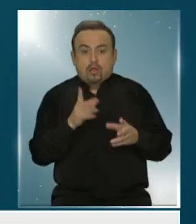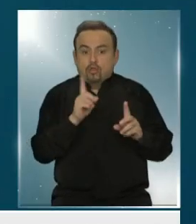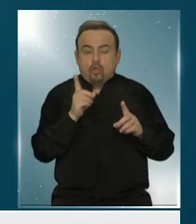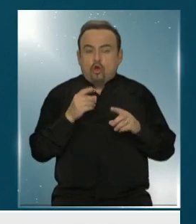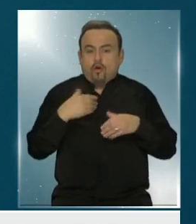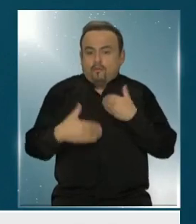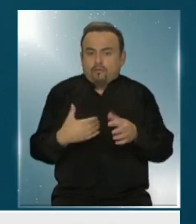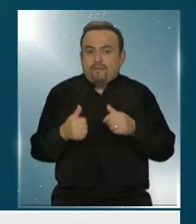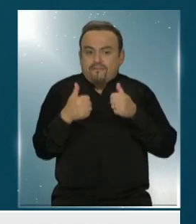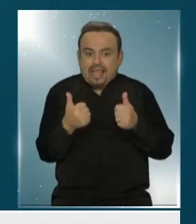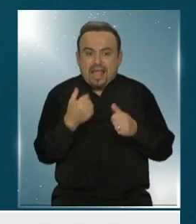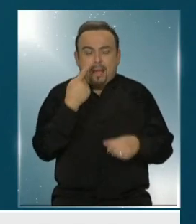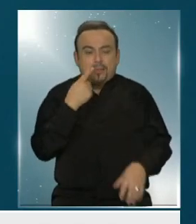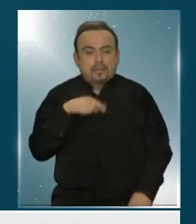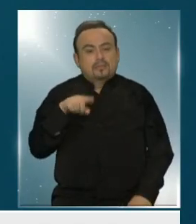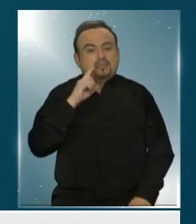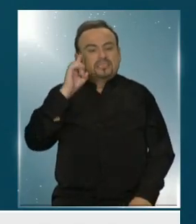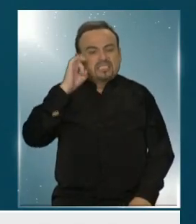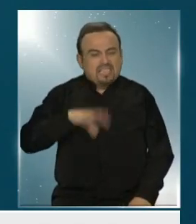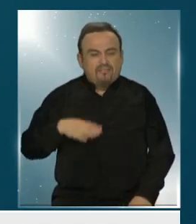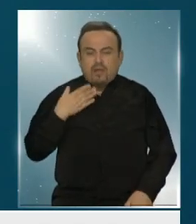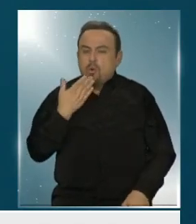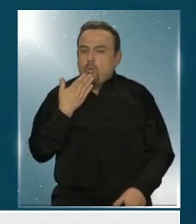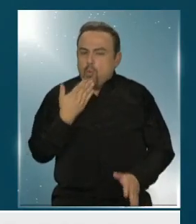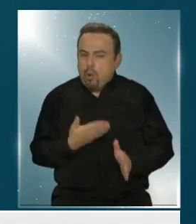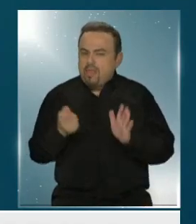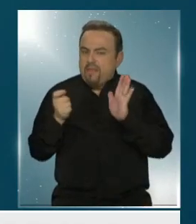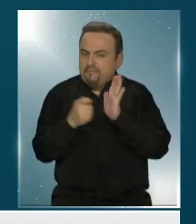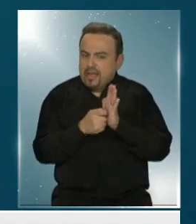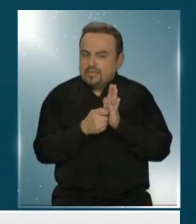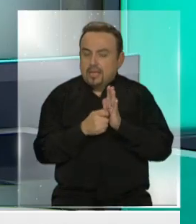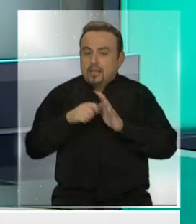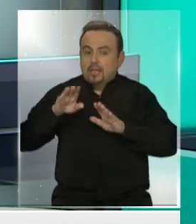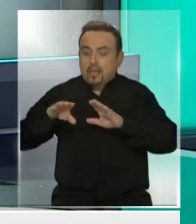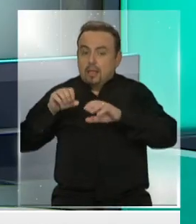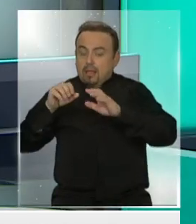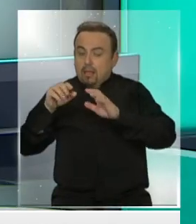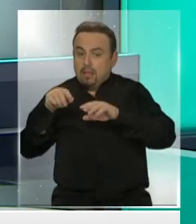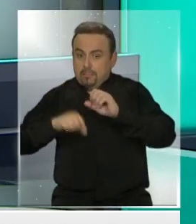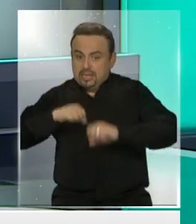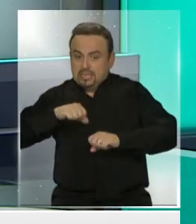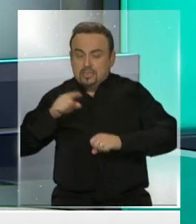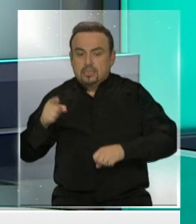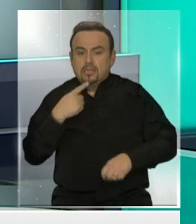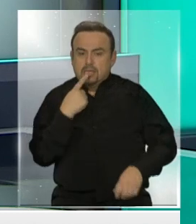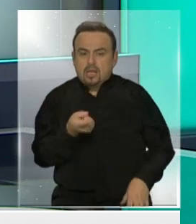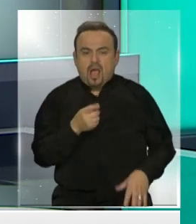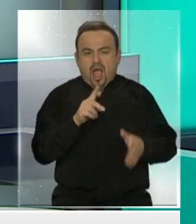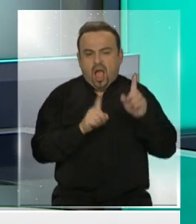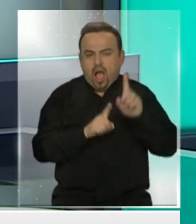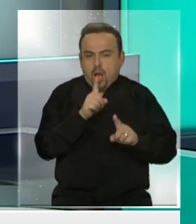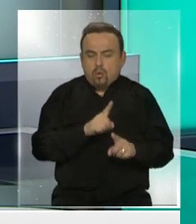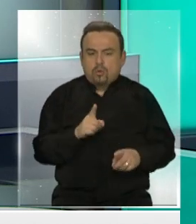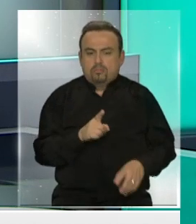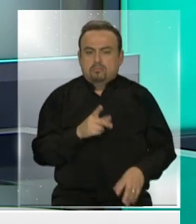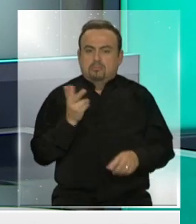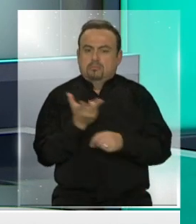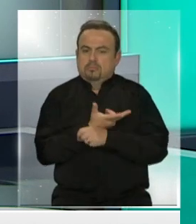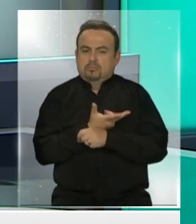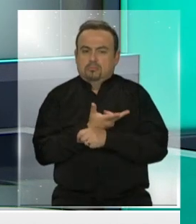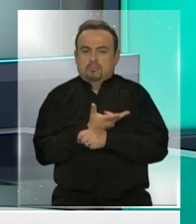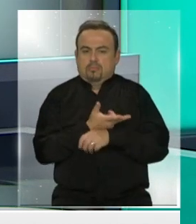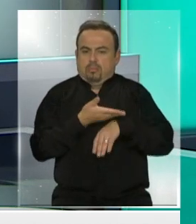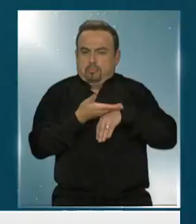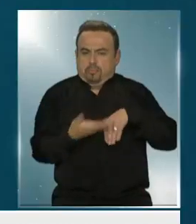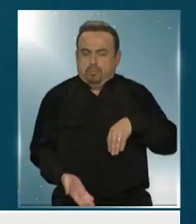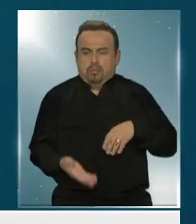si alguien sabe bien cuáles son los plazos reales son la misma empresa y ahí hemos visto que han sido prácticas en algunos casos bastante una